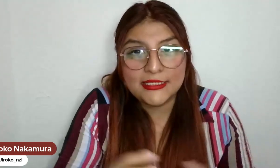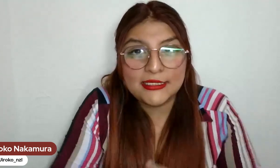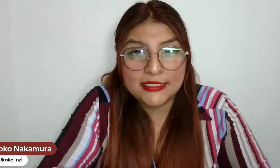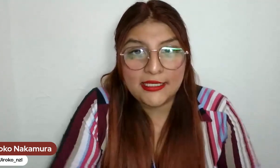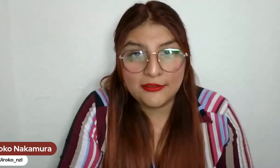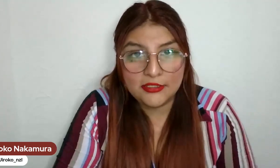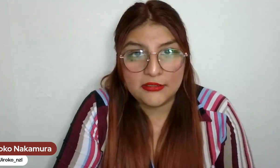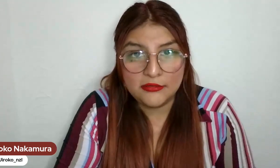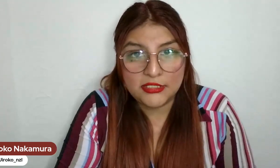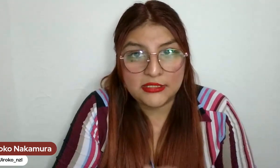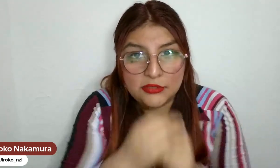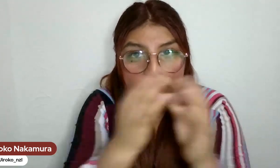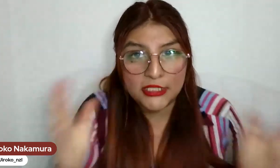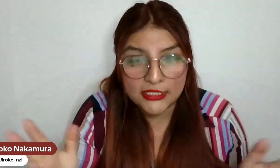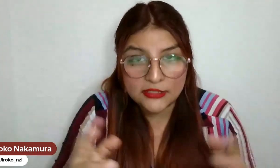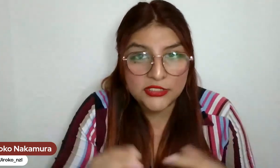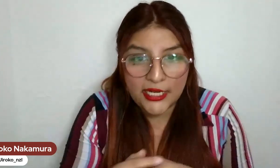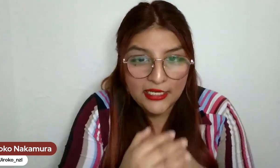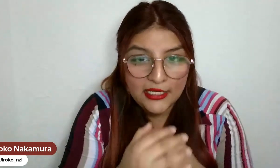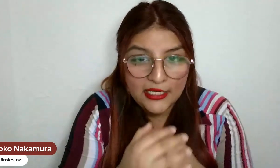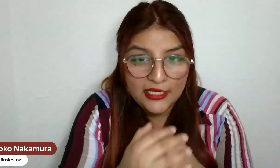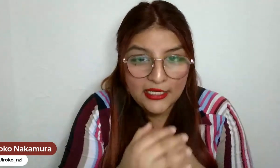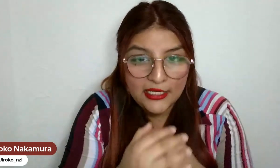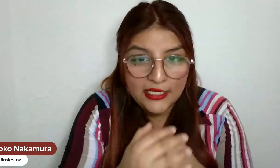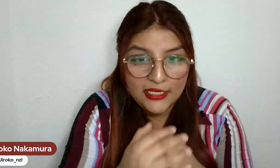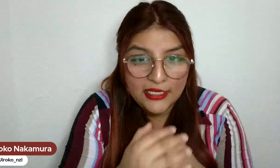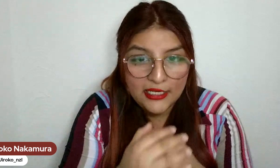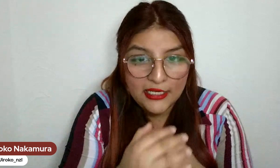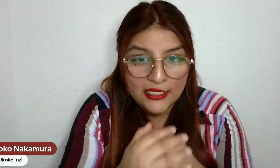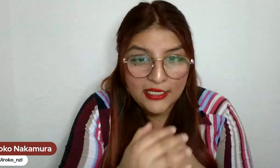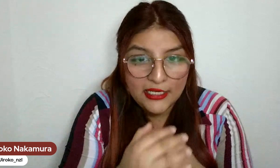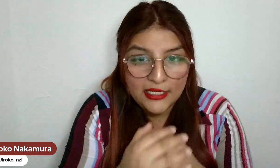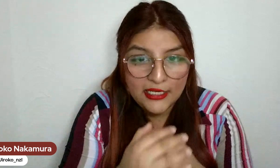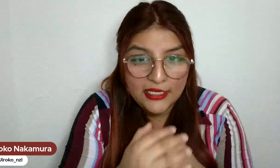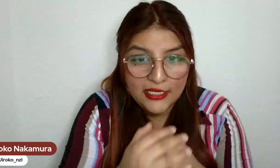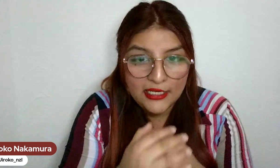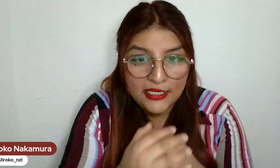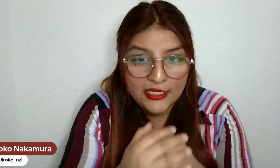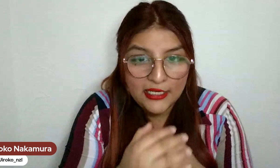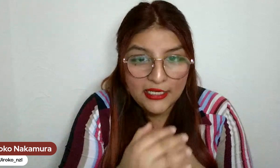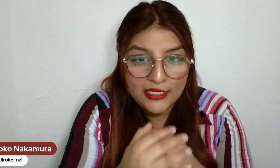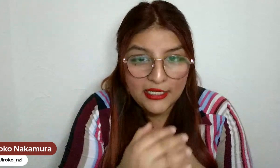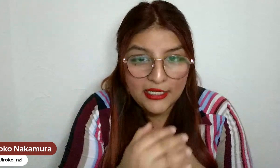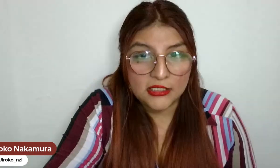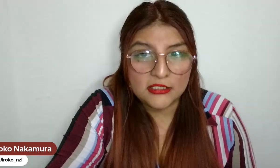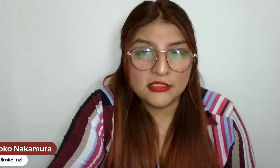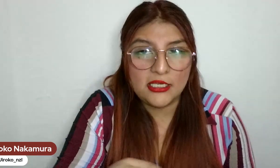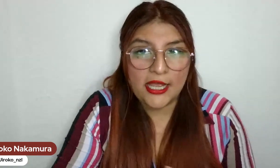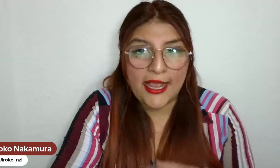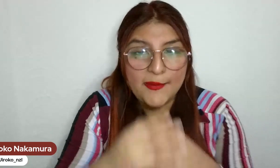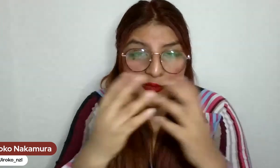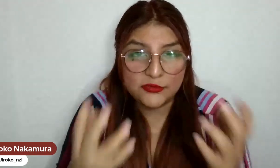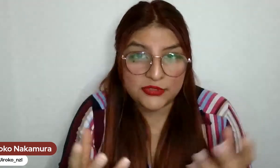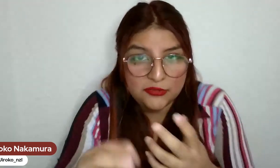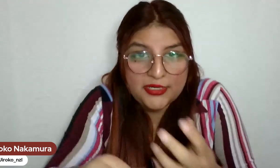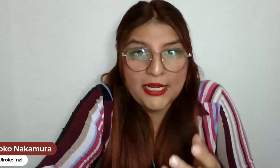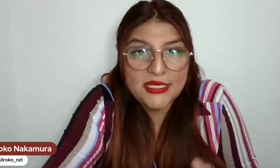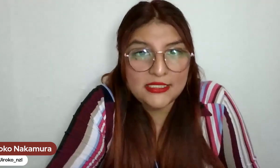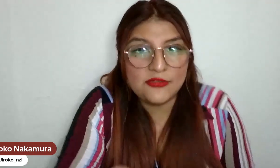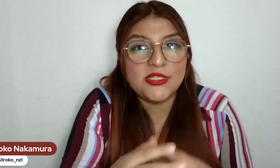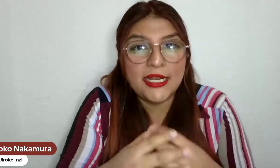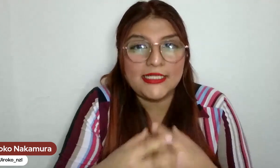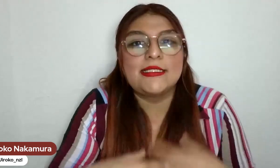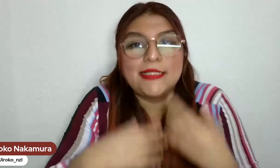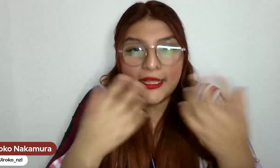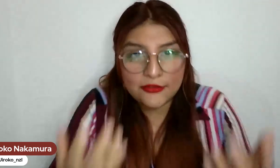condiciones en las que están O sea su seguridad social ha sido un tema que no ha estado eh eh o sea